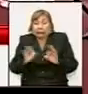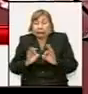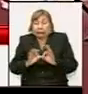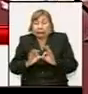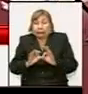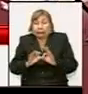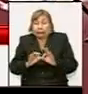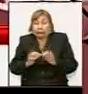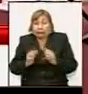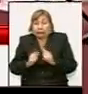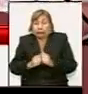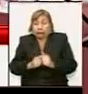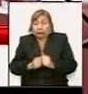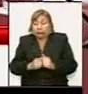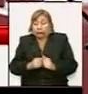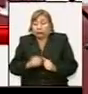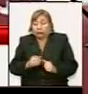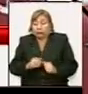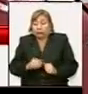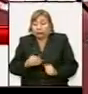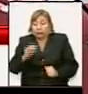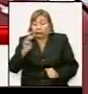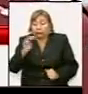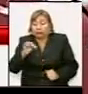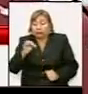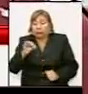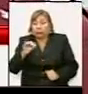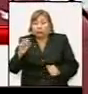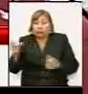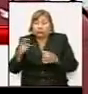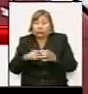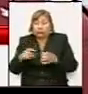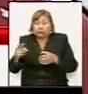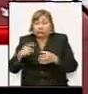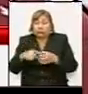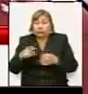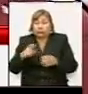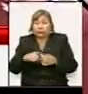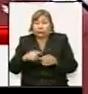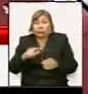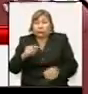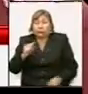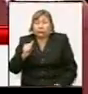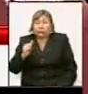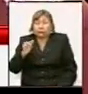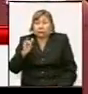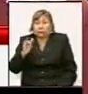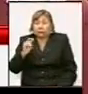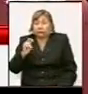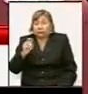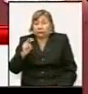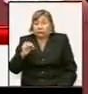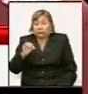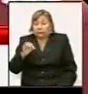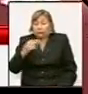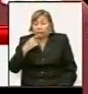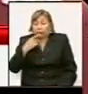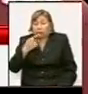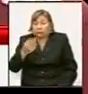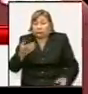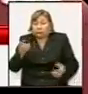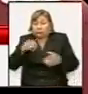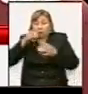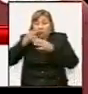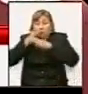Los migrantes, sí, congresista Alcorta, los migrantes haitianos, presidente, generalmente entran por